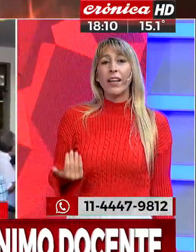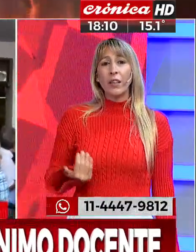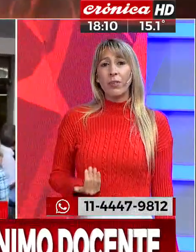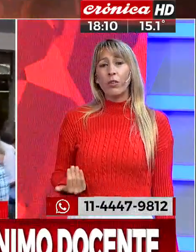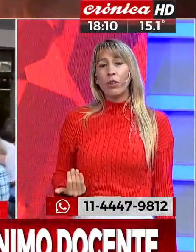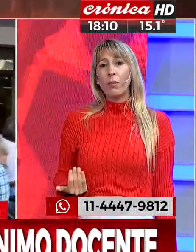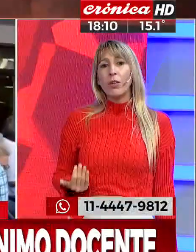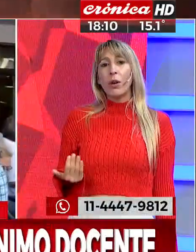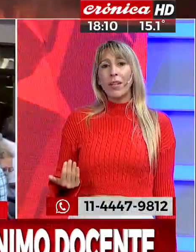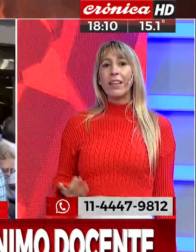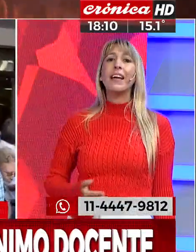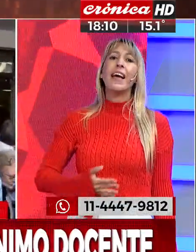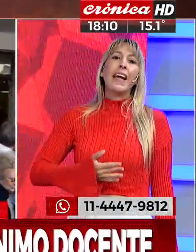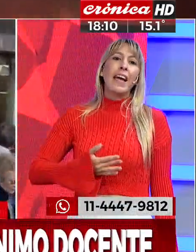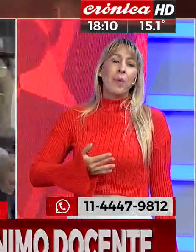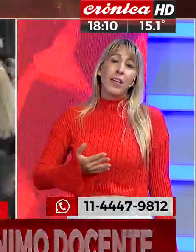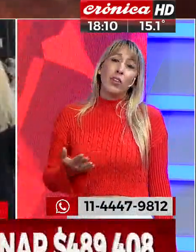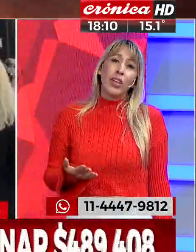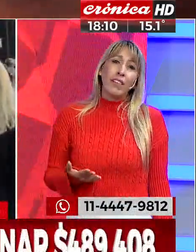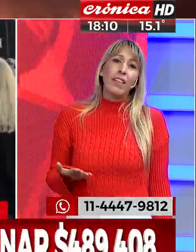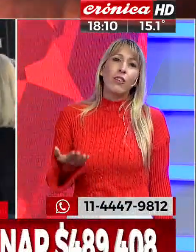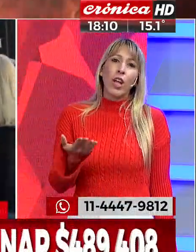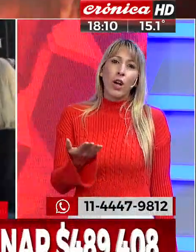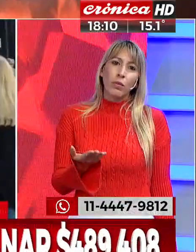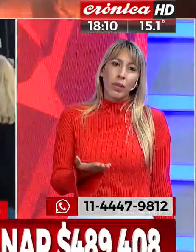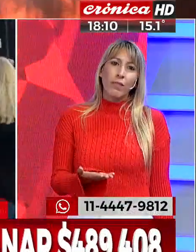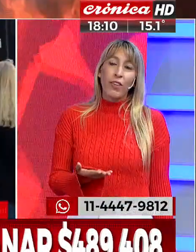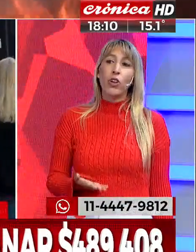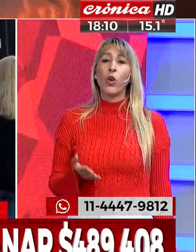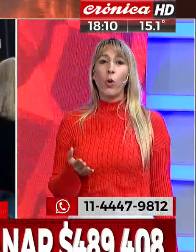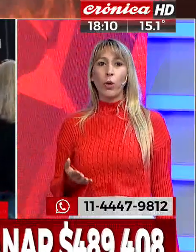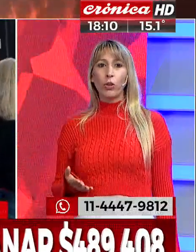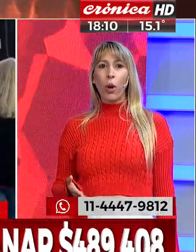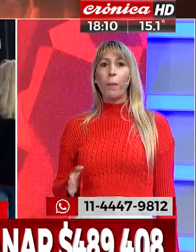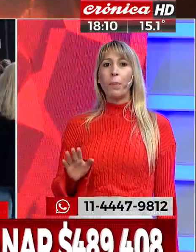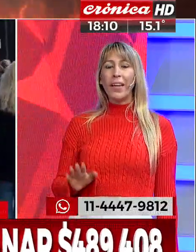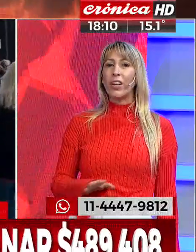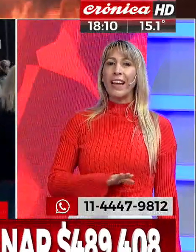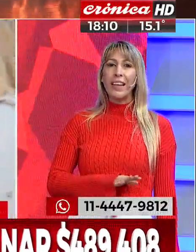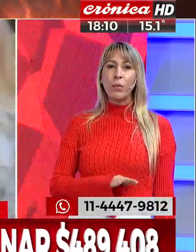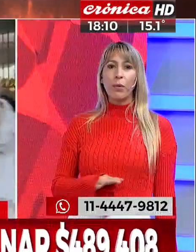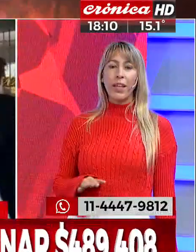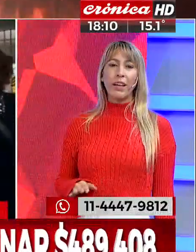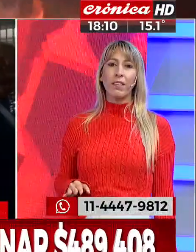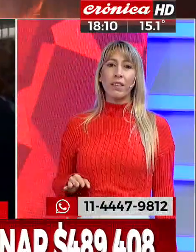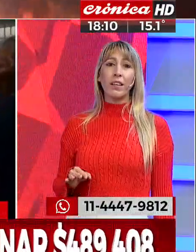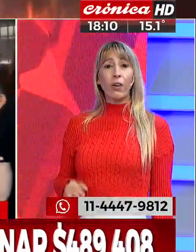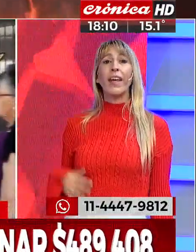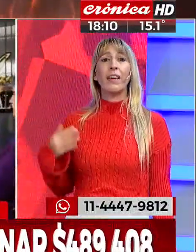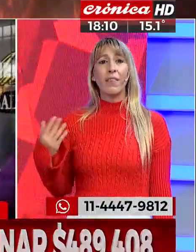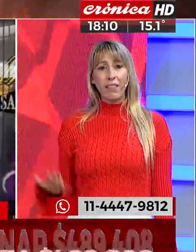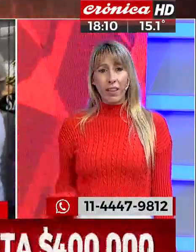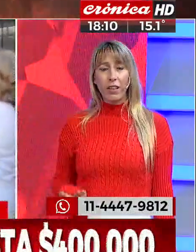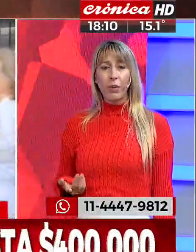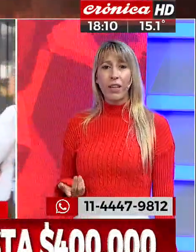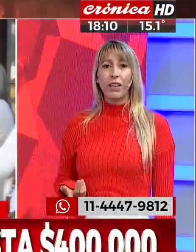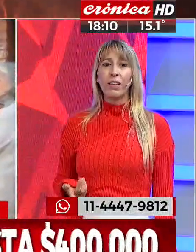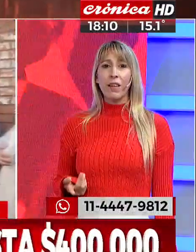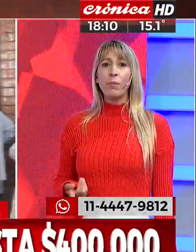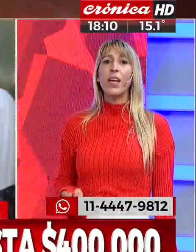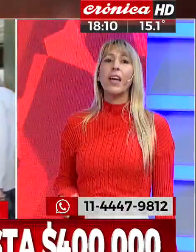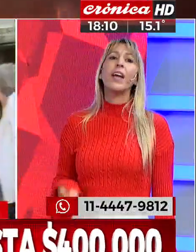ahora qué está pasando últimamente Obviamente el país no crece tanto y la inflación un montón pero la ley de movilidad que existe hasta ahora y que va a seguir